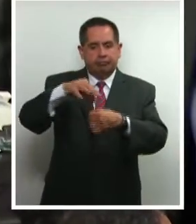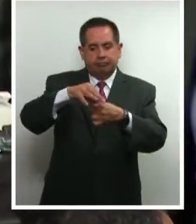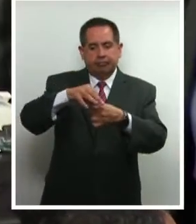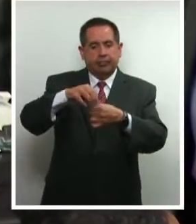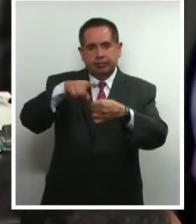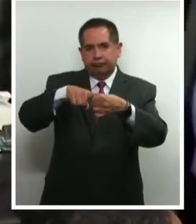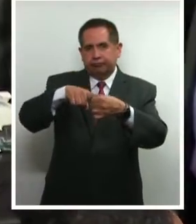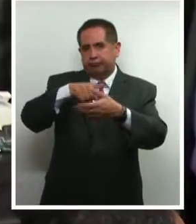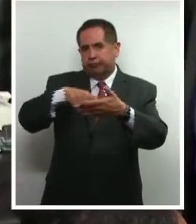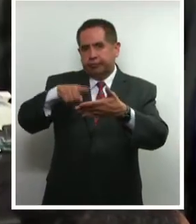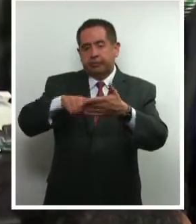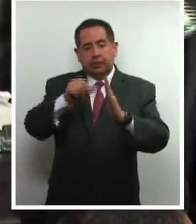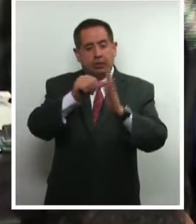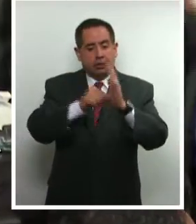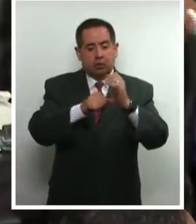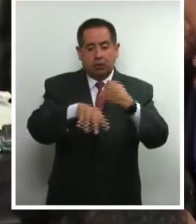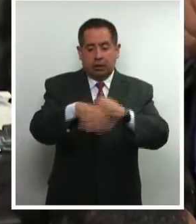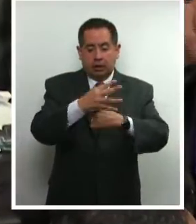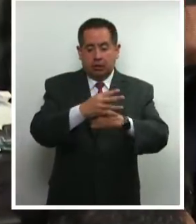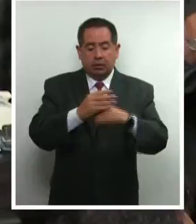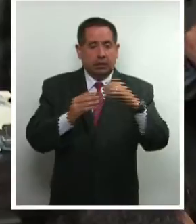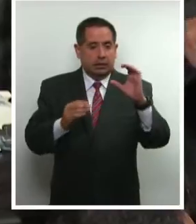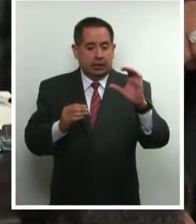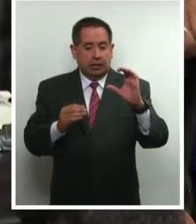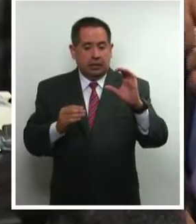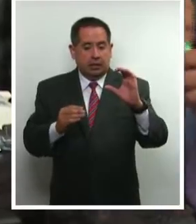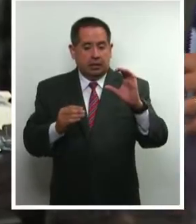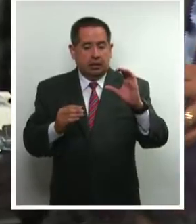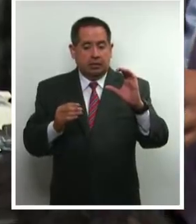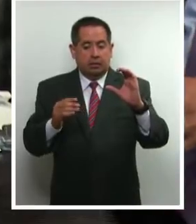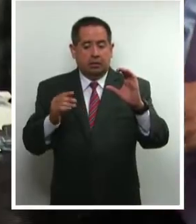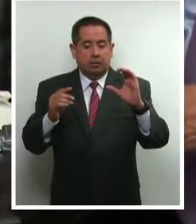del artículo 14, apartado C.